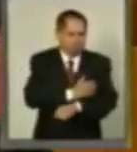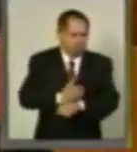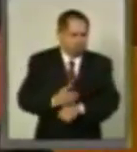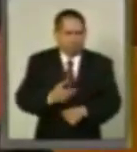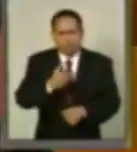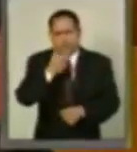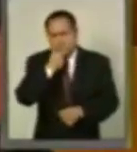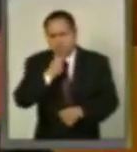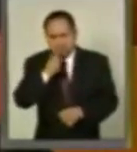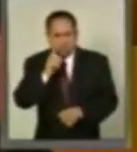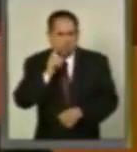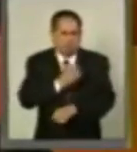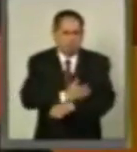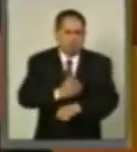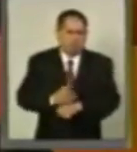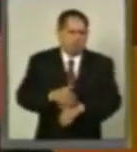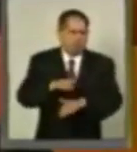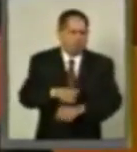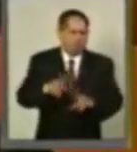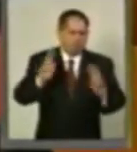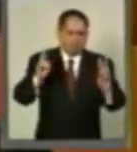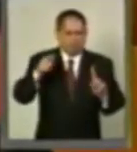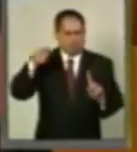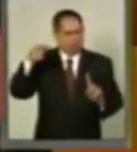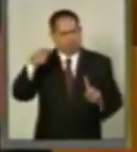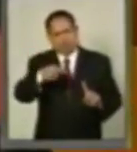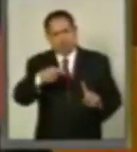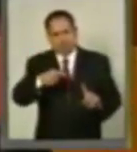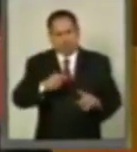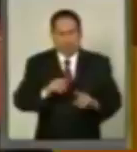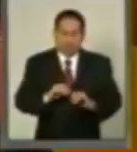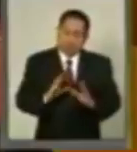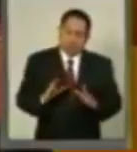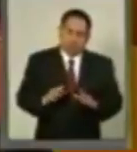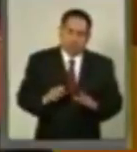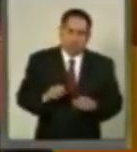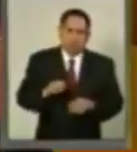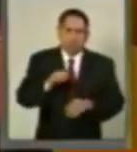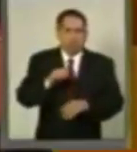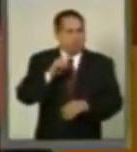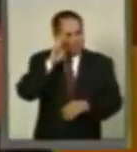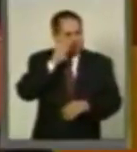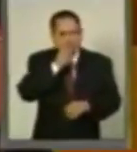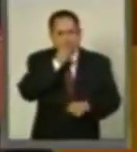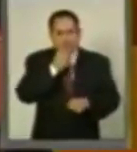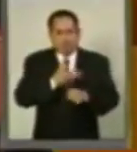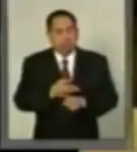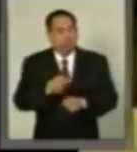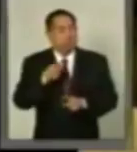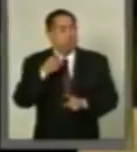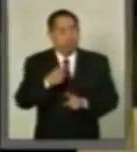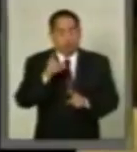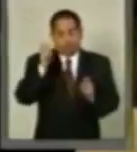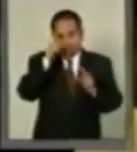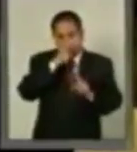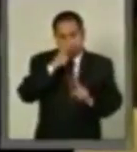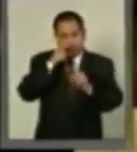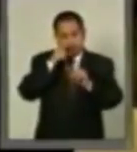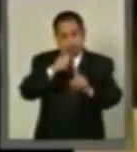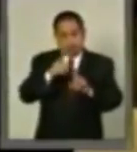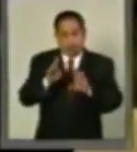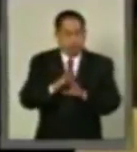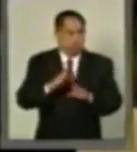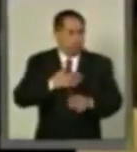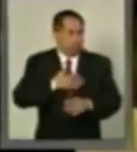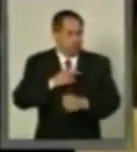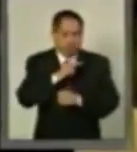senadores, hablando de un tema que sin duda, señor secretario, es uno de los mayores retos que enfrenta